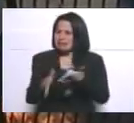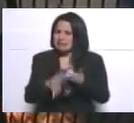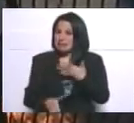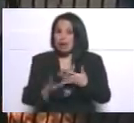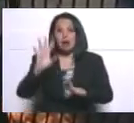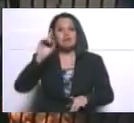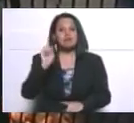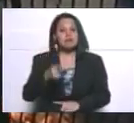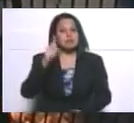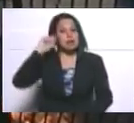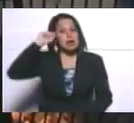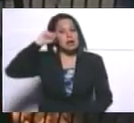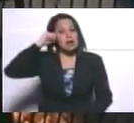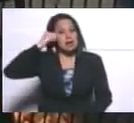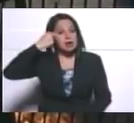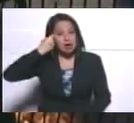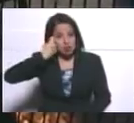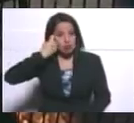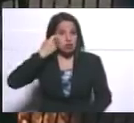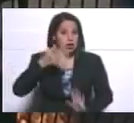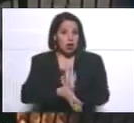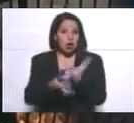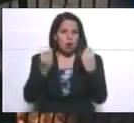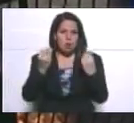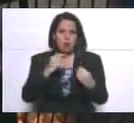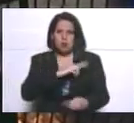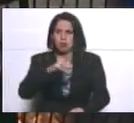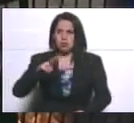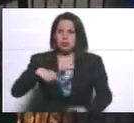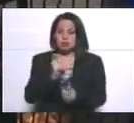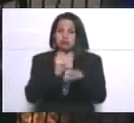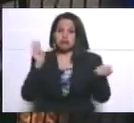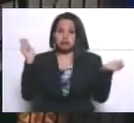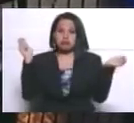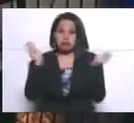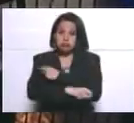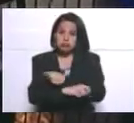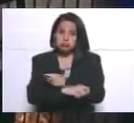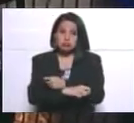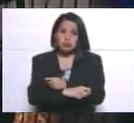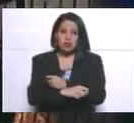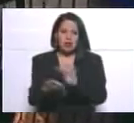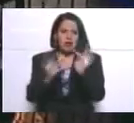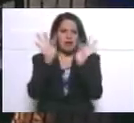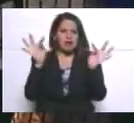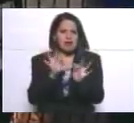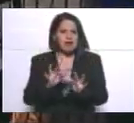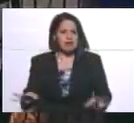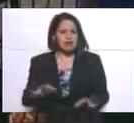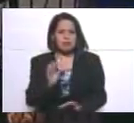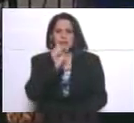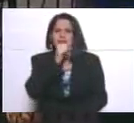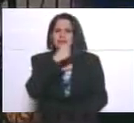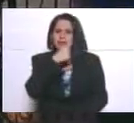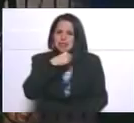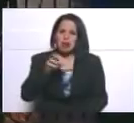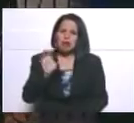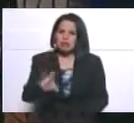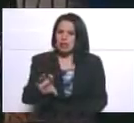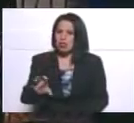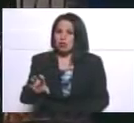recordemos que nosotros vamos a transformar el viejo Estado que heredamos,